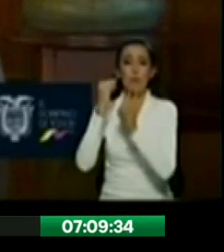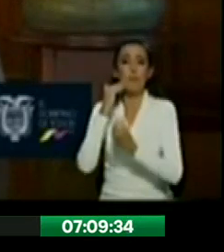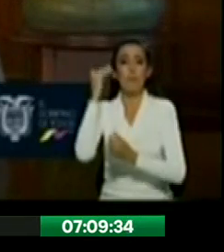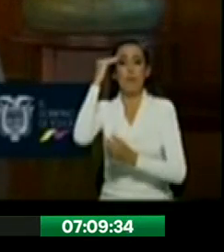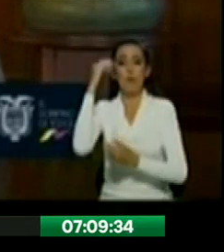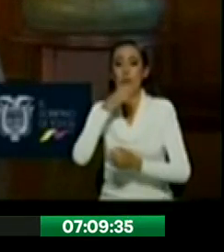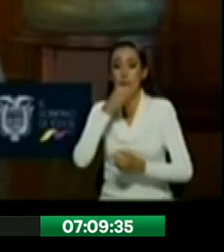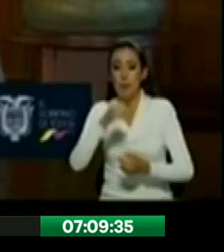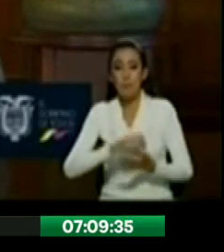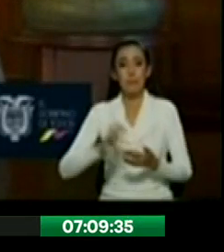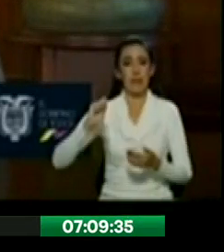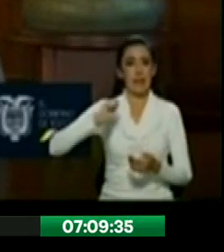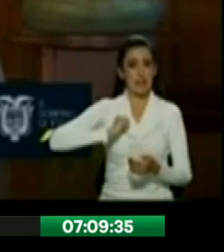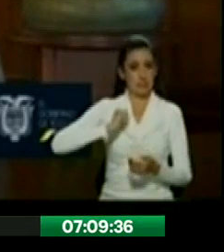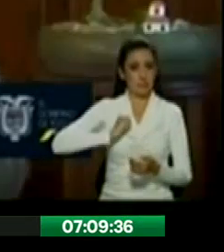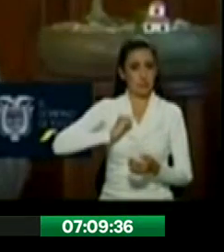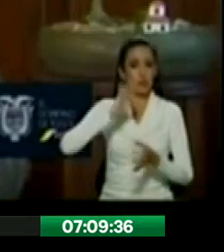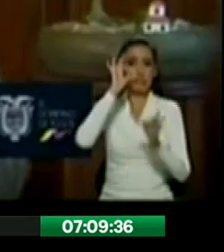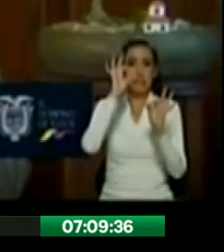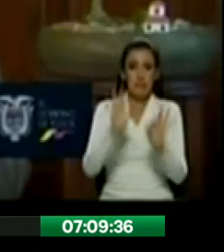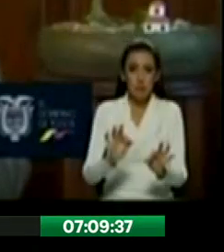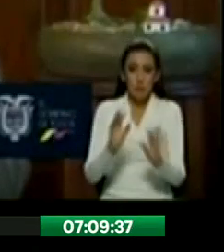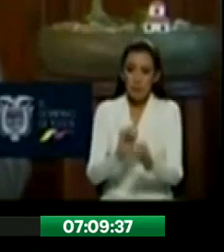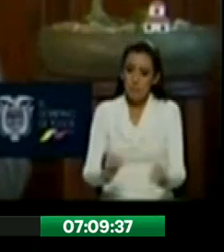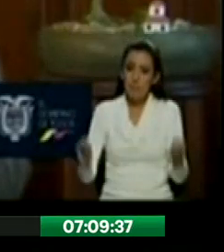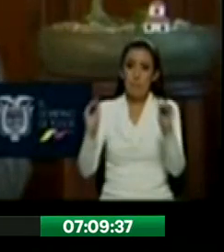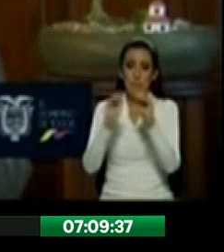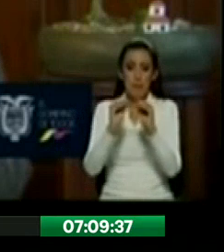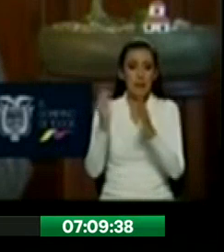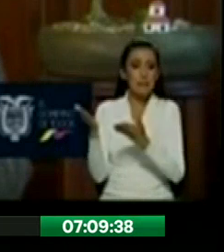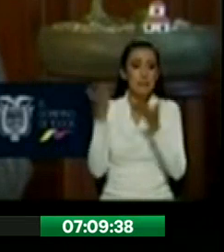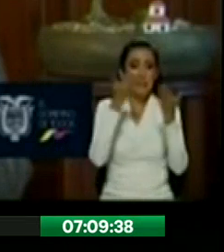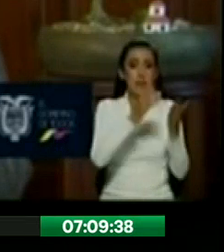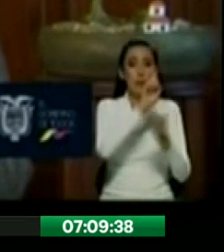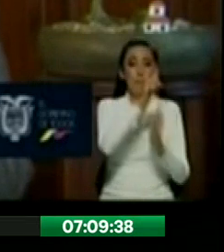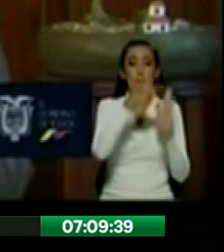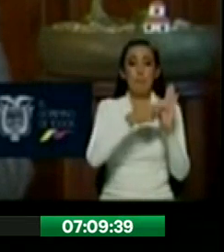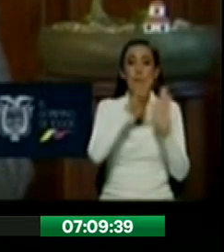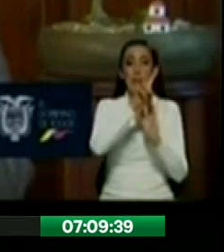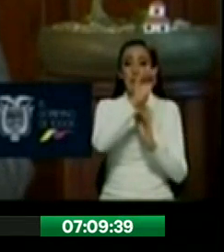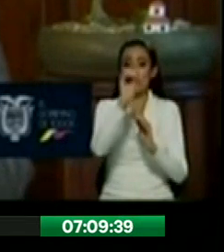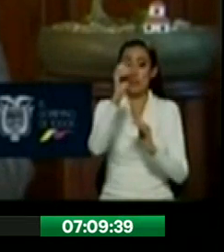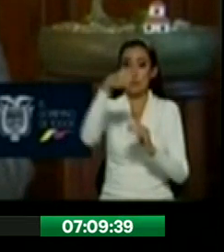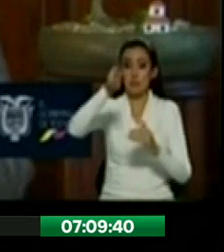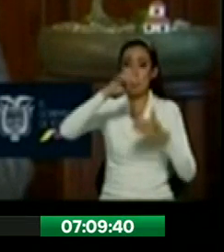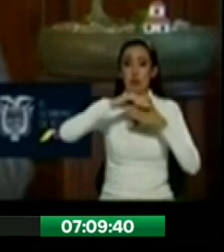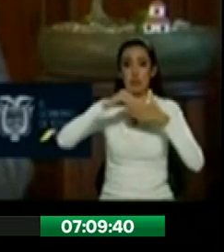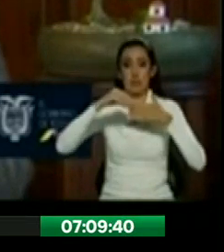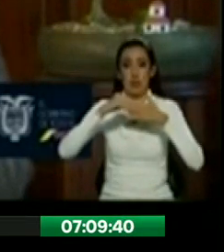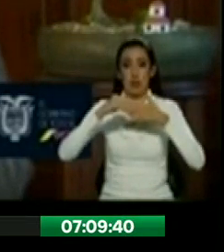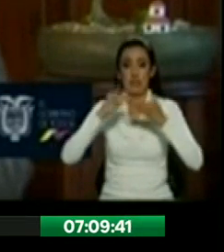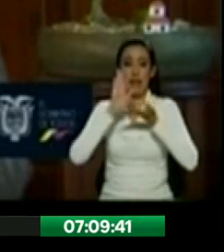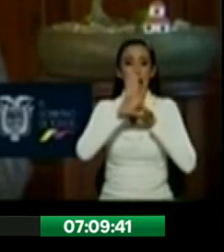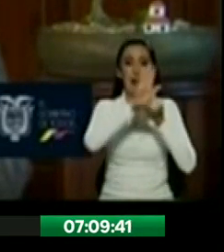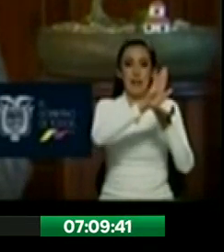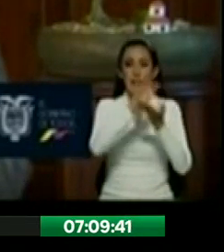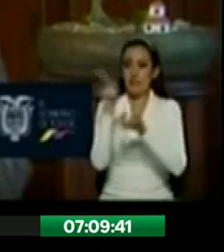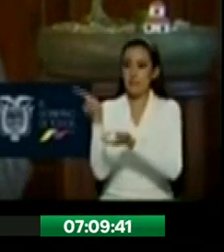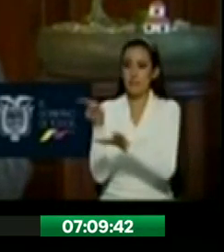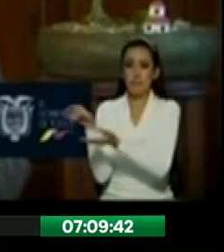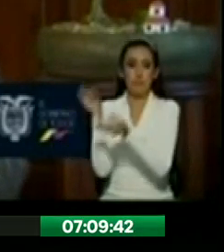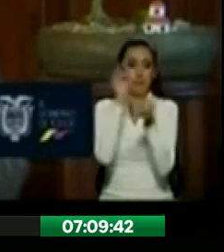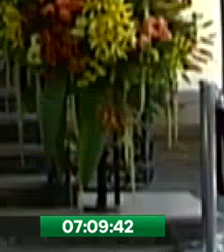nuestros jubilados, asignando más de 1.200 millones de dólares que transferiremos al IES, por fin, en